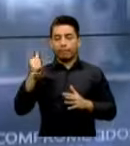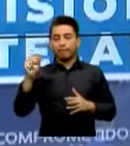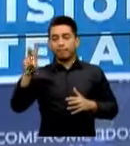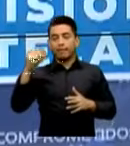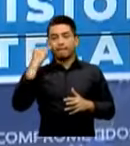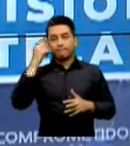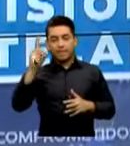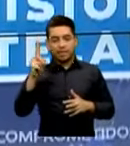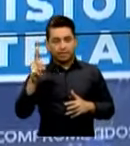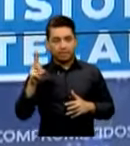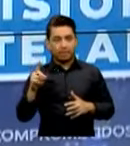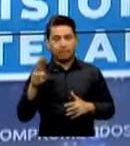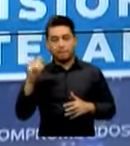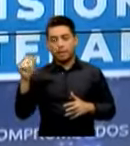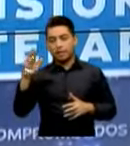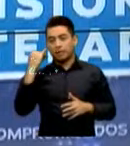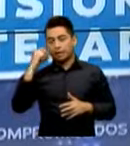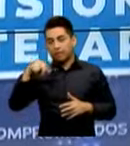Lo